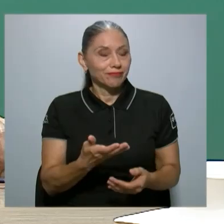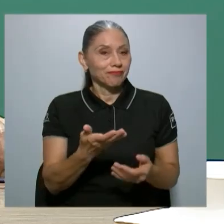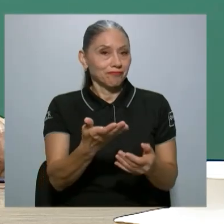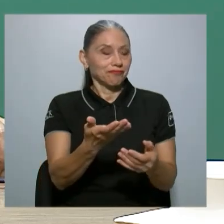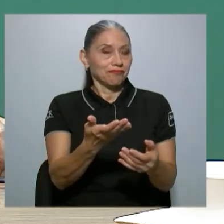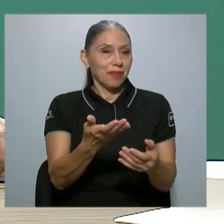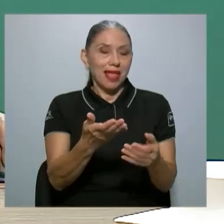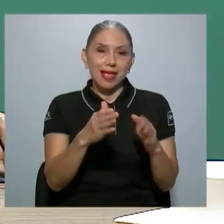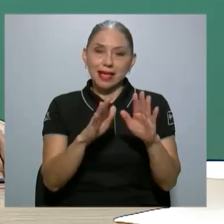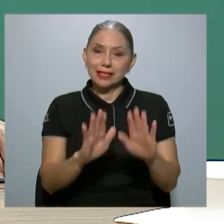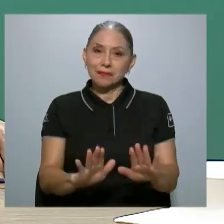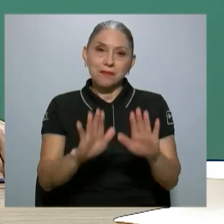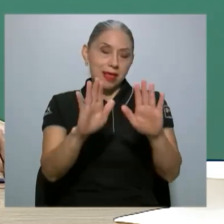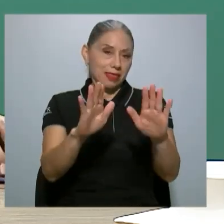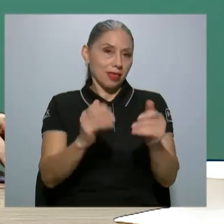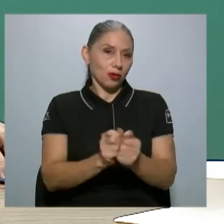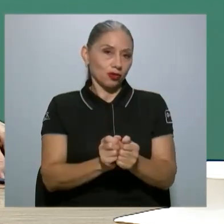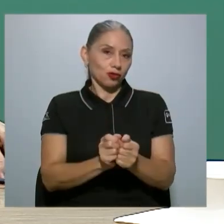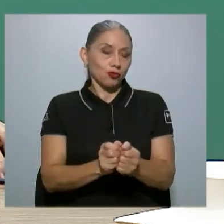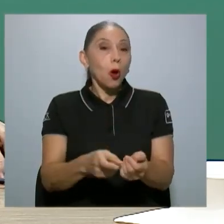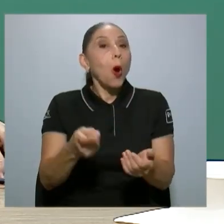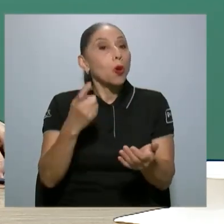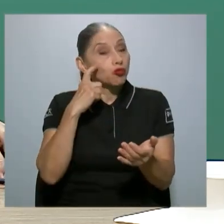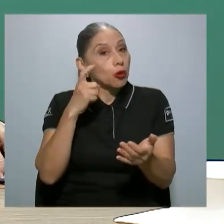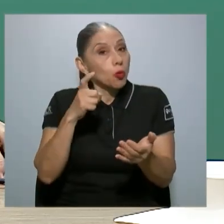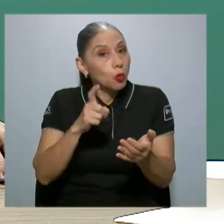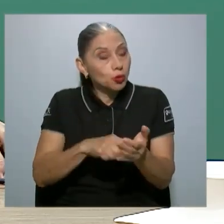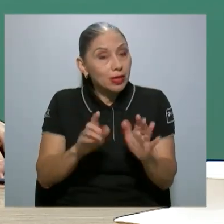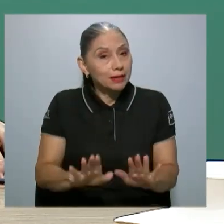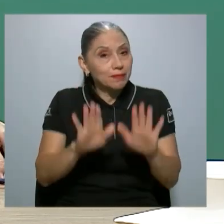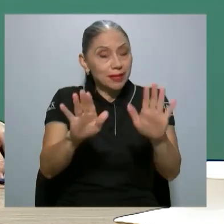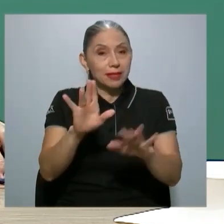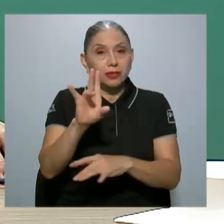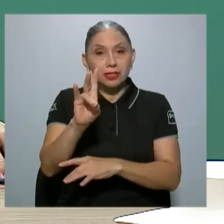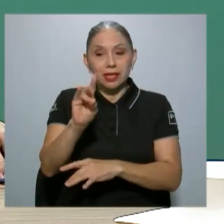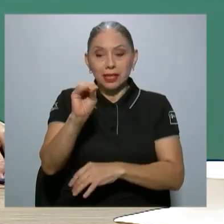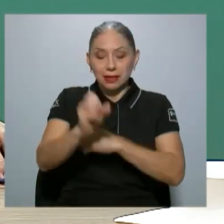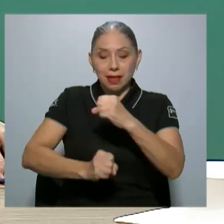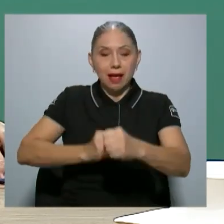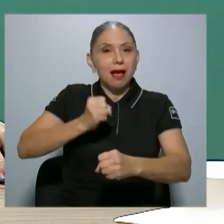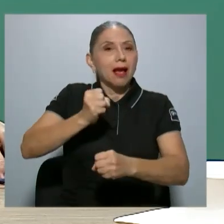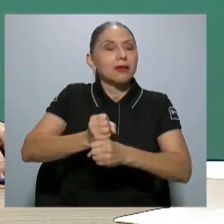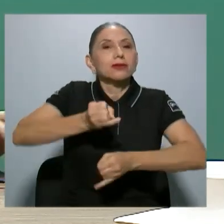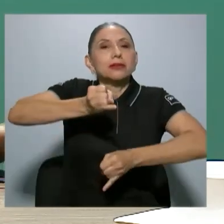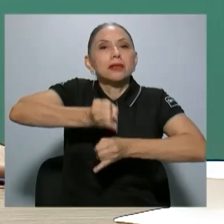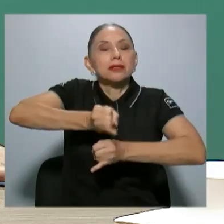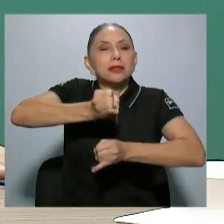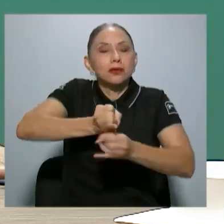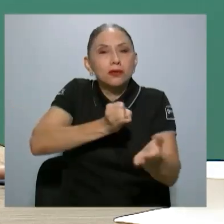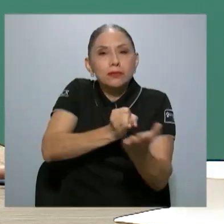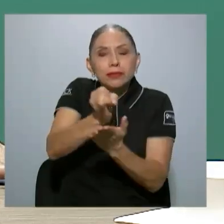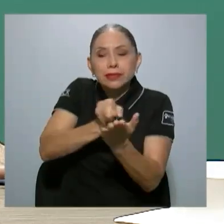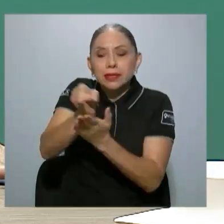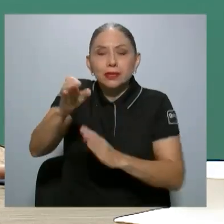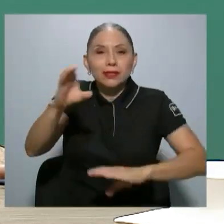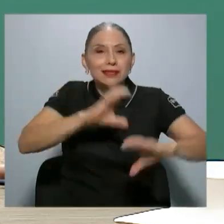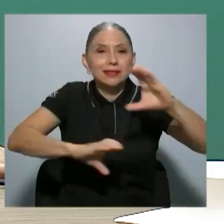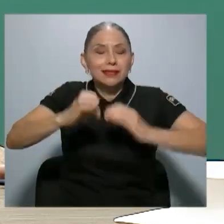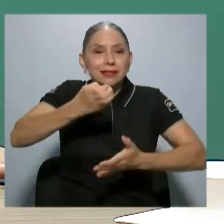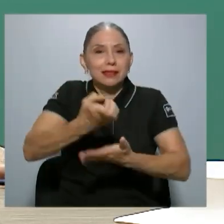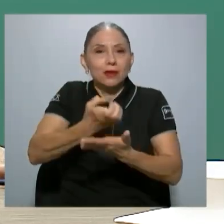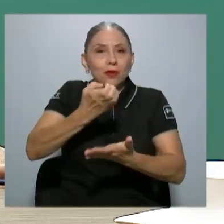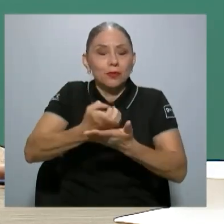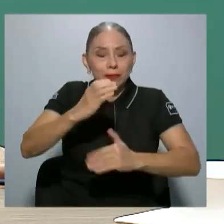espléndidos, o reconocer los espléndidos 70 años del Instituto de Investigaciones en Ciencias Económicas de